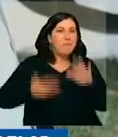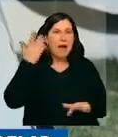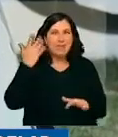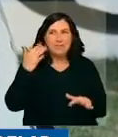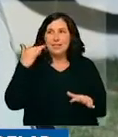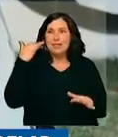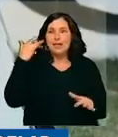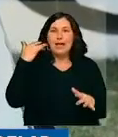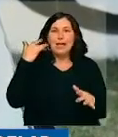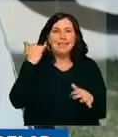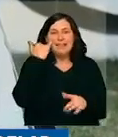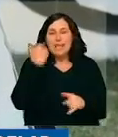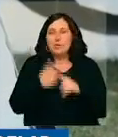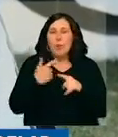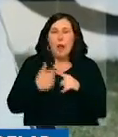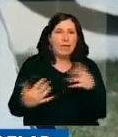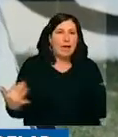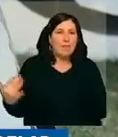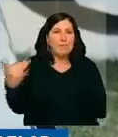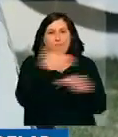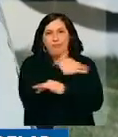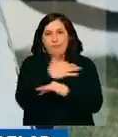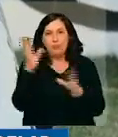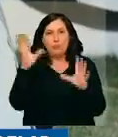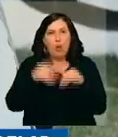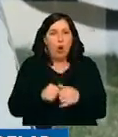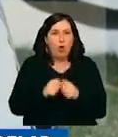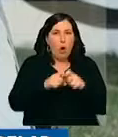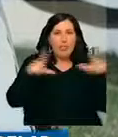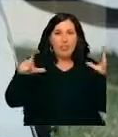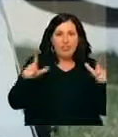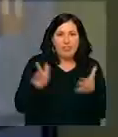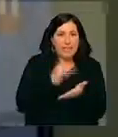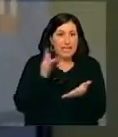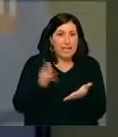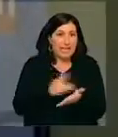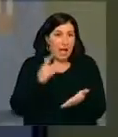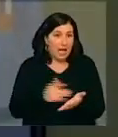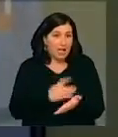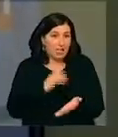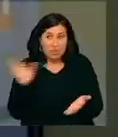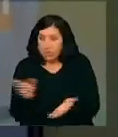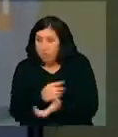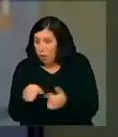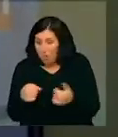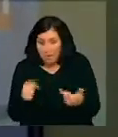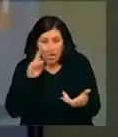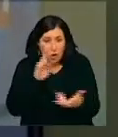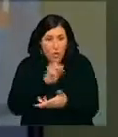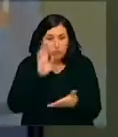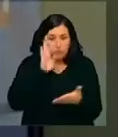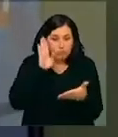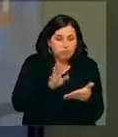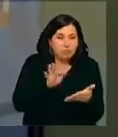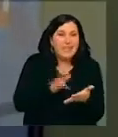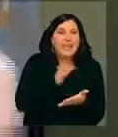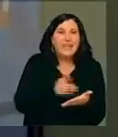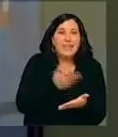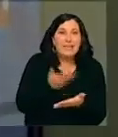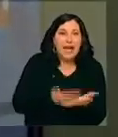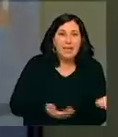mundo digital. Lo que hay que pensar es que todo el material que había de educación sexual no estaba centrado en los entornos digitales. Había